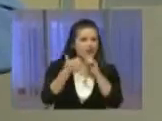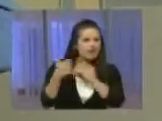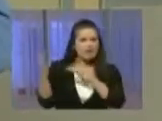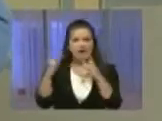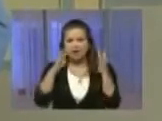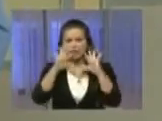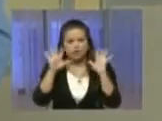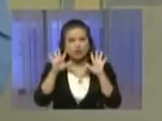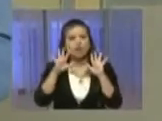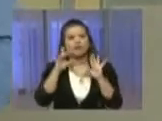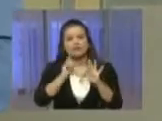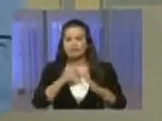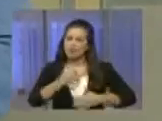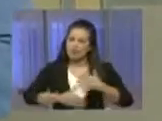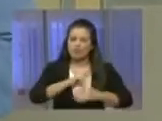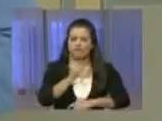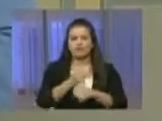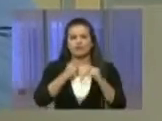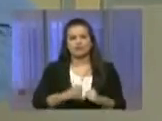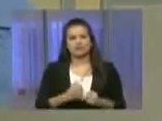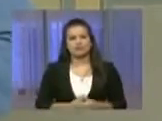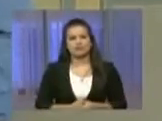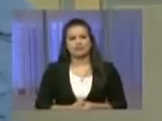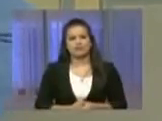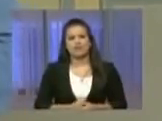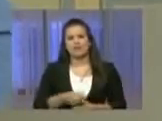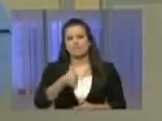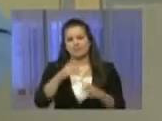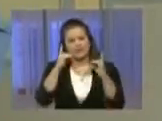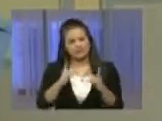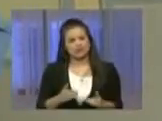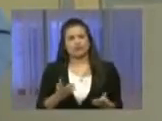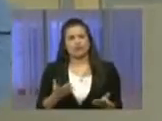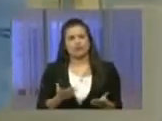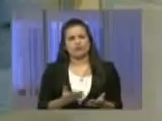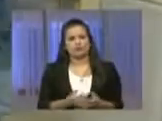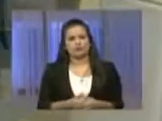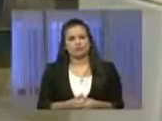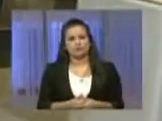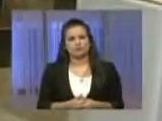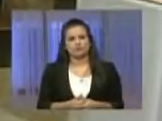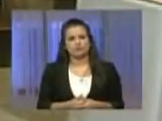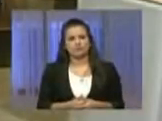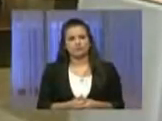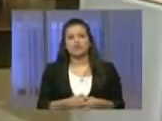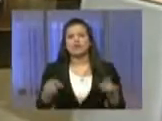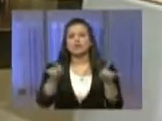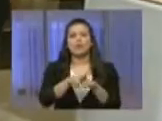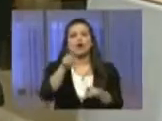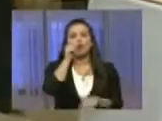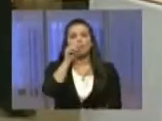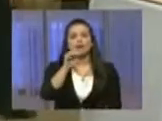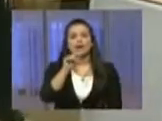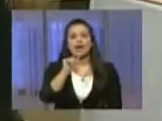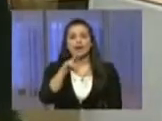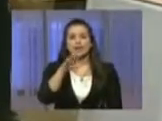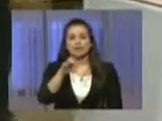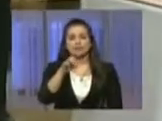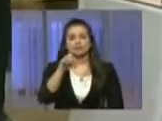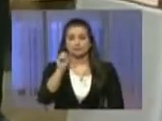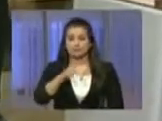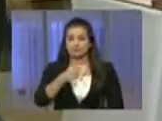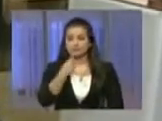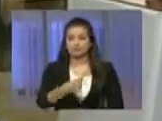más fortaleza con más decisión como dice ar Herrera Ah chévere unos